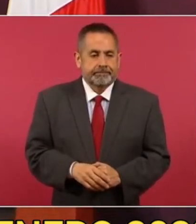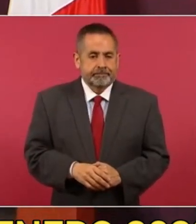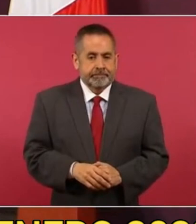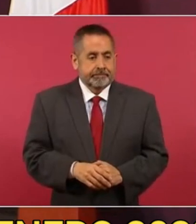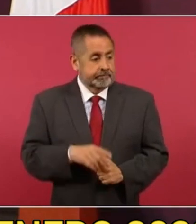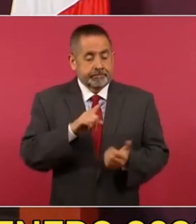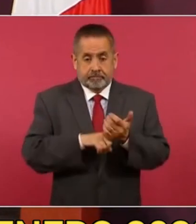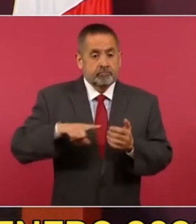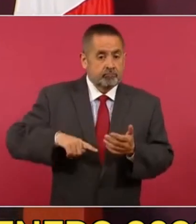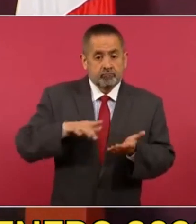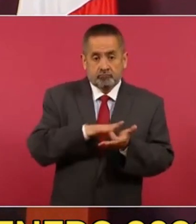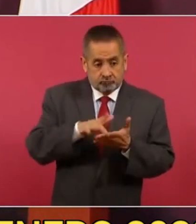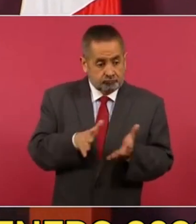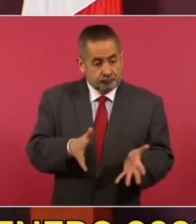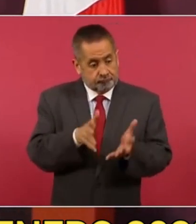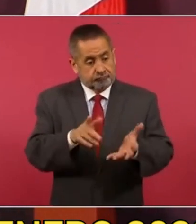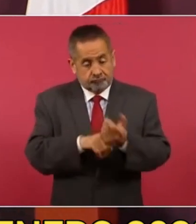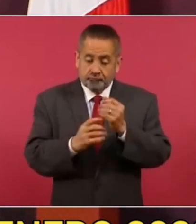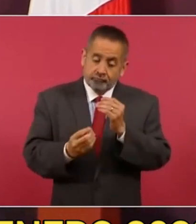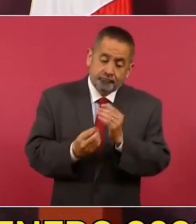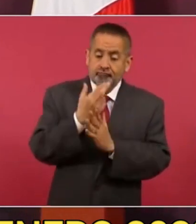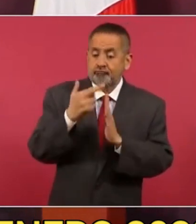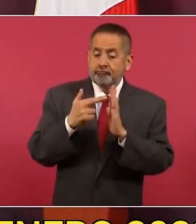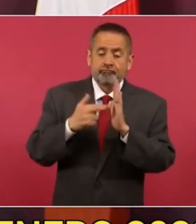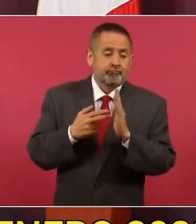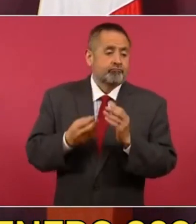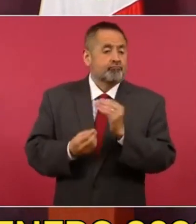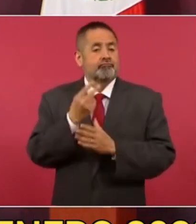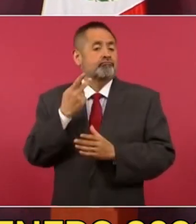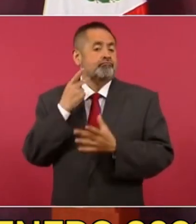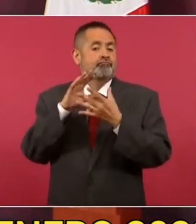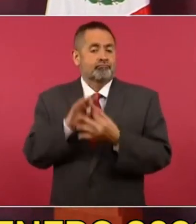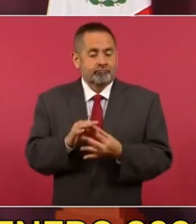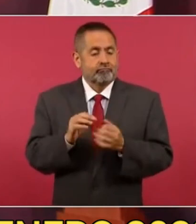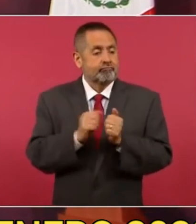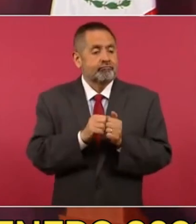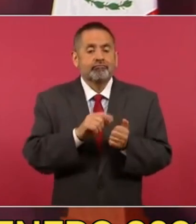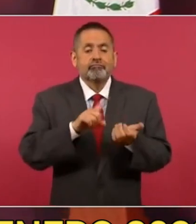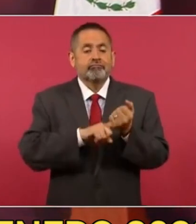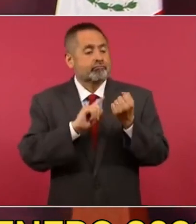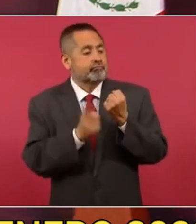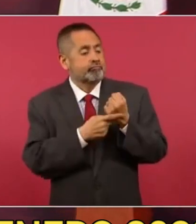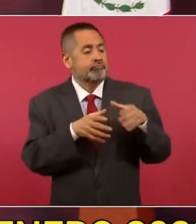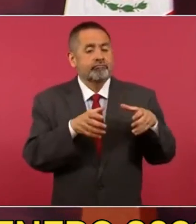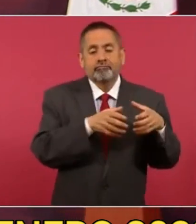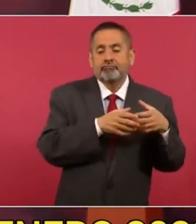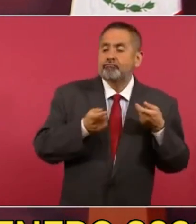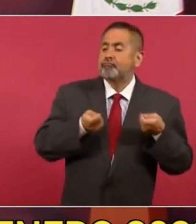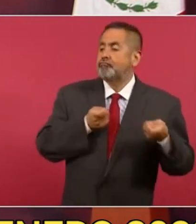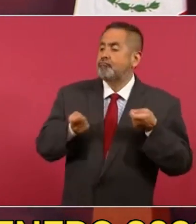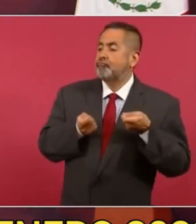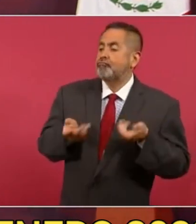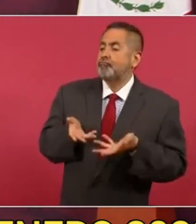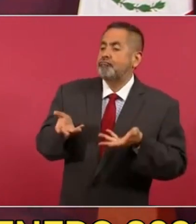impulsadas también por estos grupos dominantes